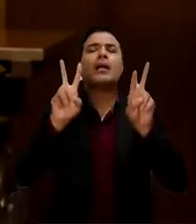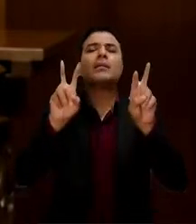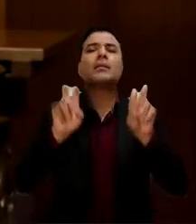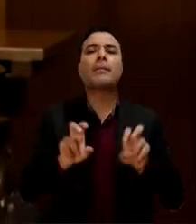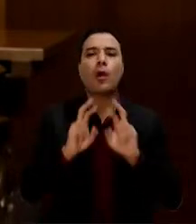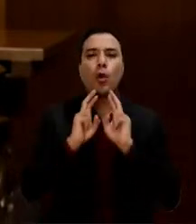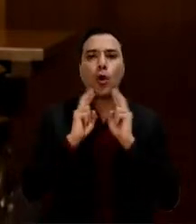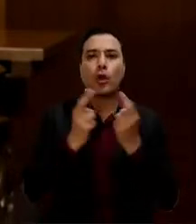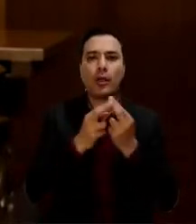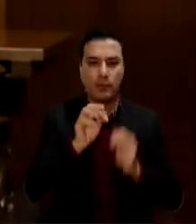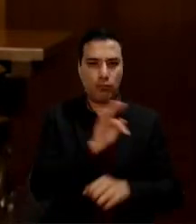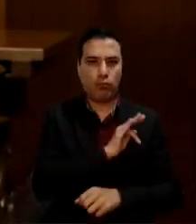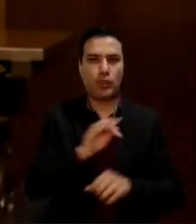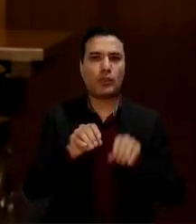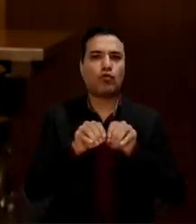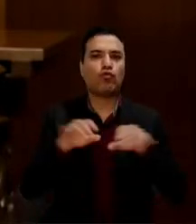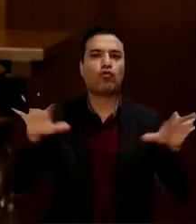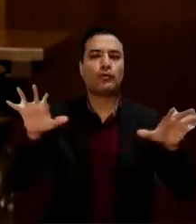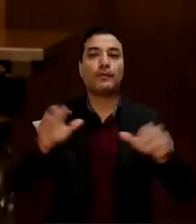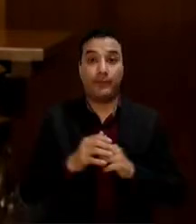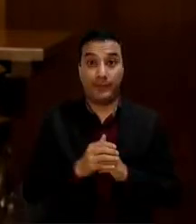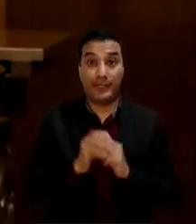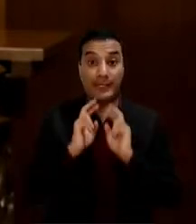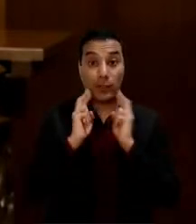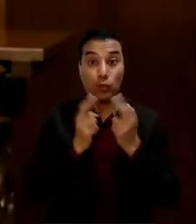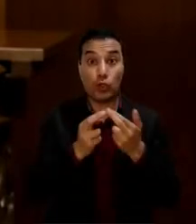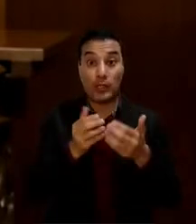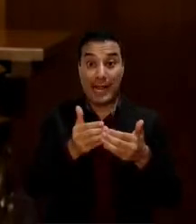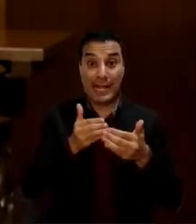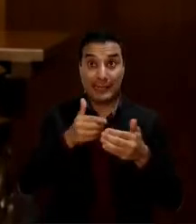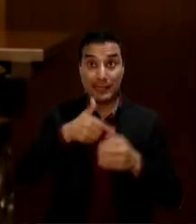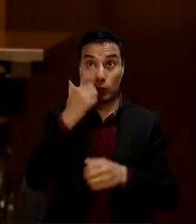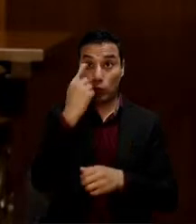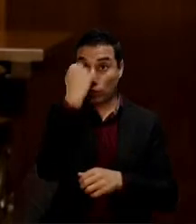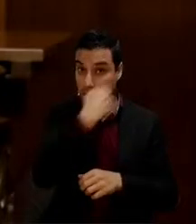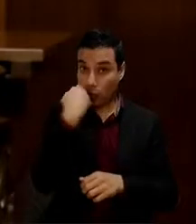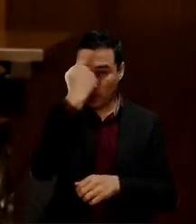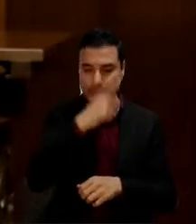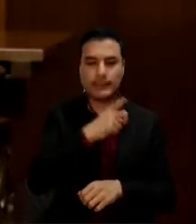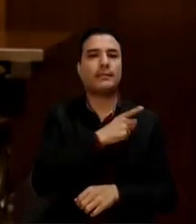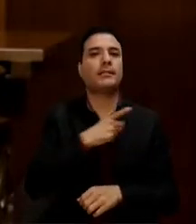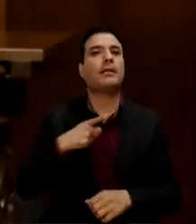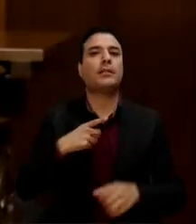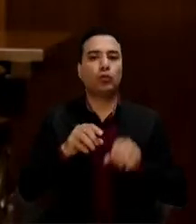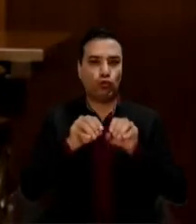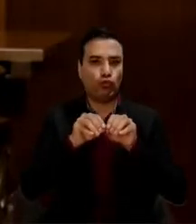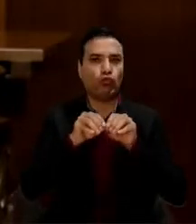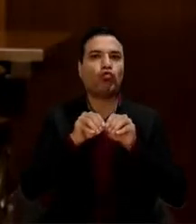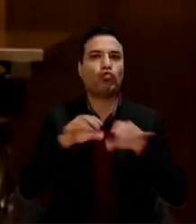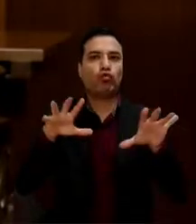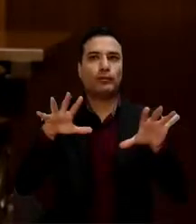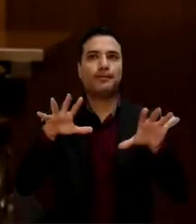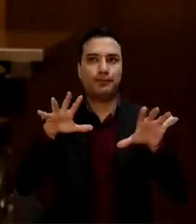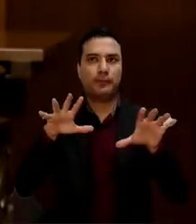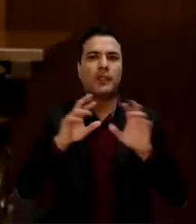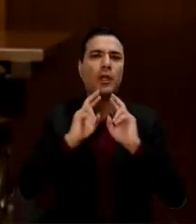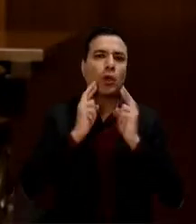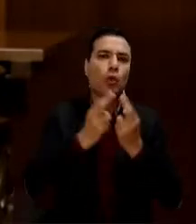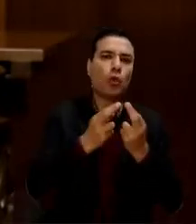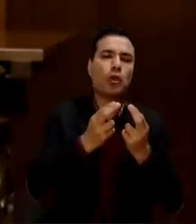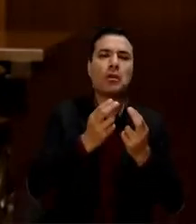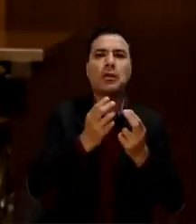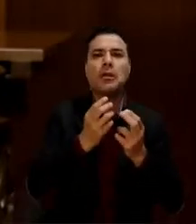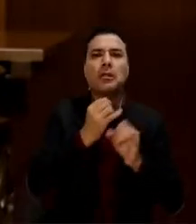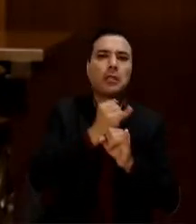de 12 horas antes de la realización de las sesiones de cabildo en cualquiera de sus modalidades.